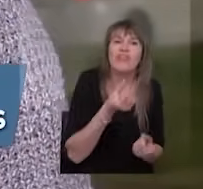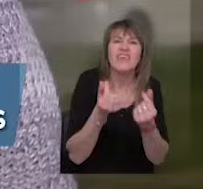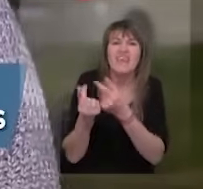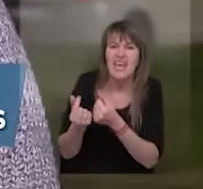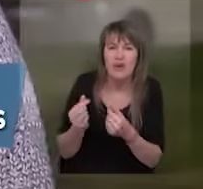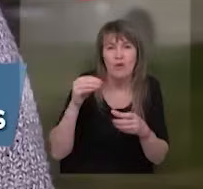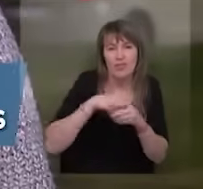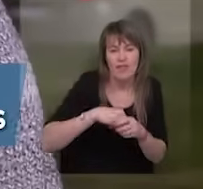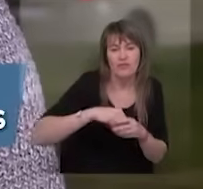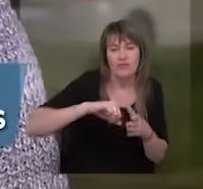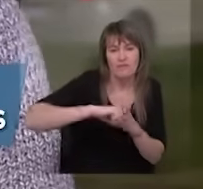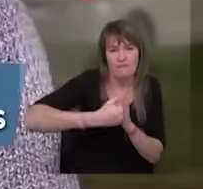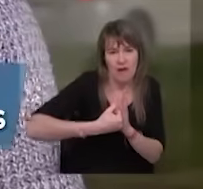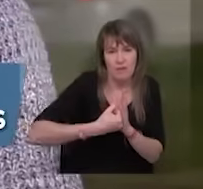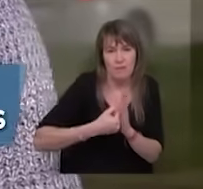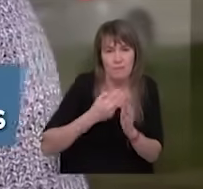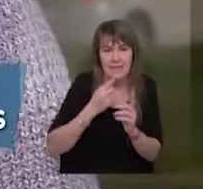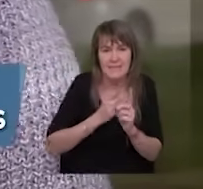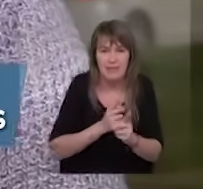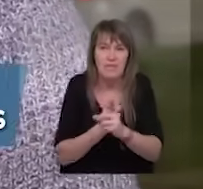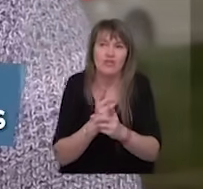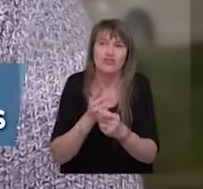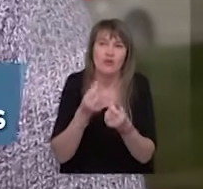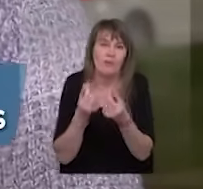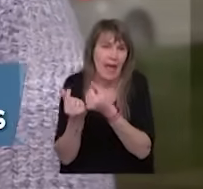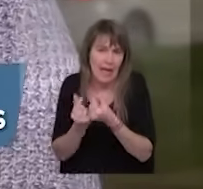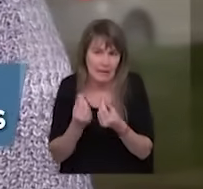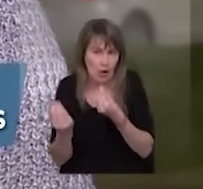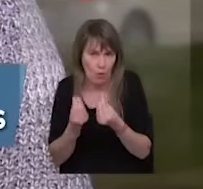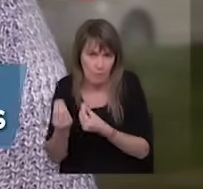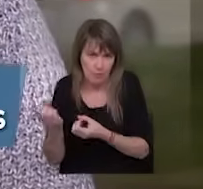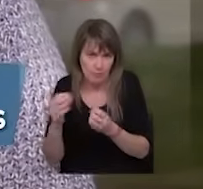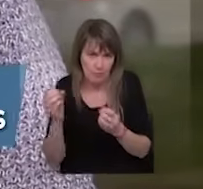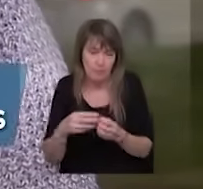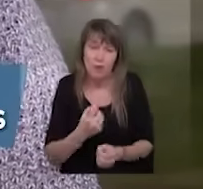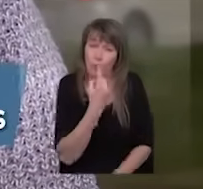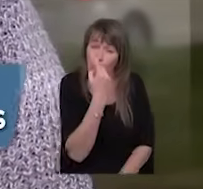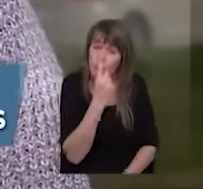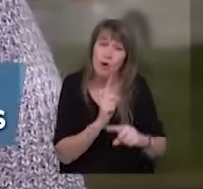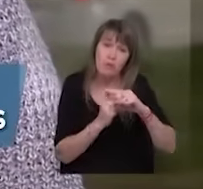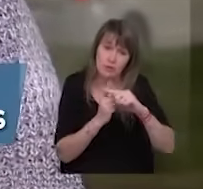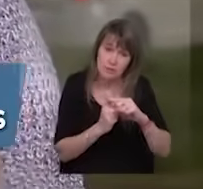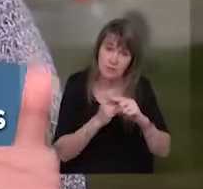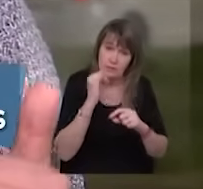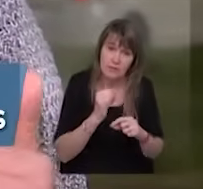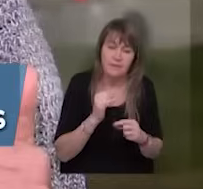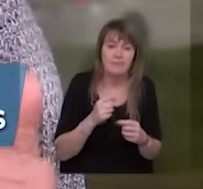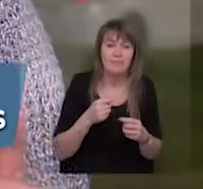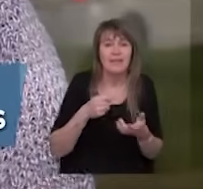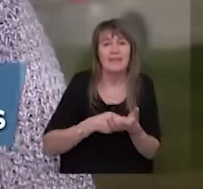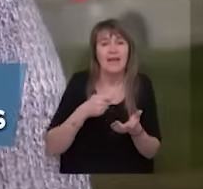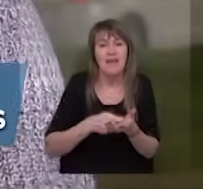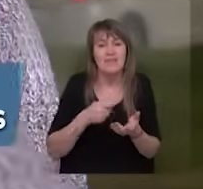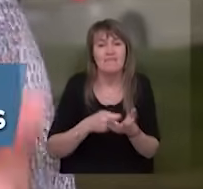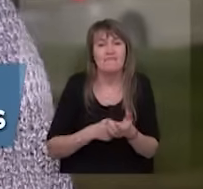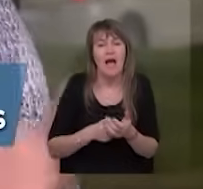tenga determinado seguimiento y creo que se avanzó en algo que sí es positivo que es establecer la tarifa plana para la